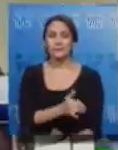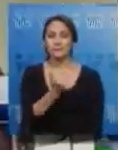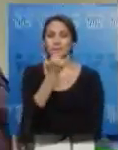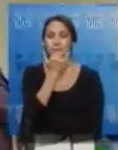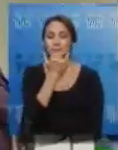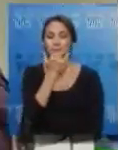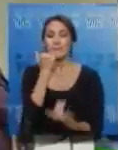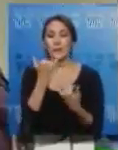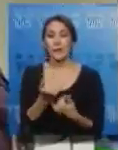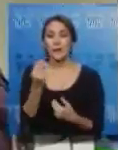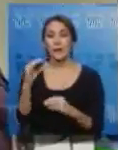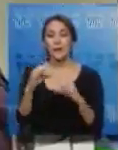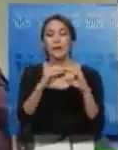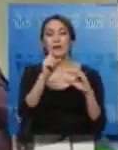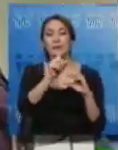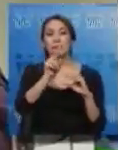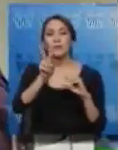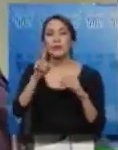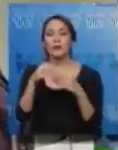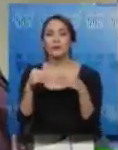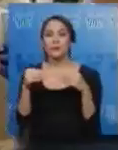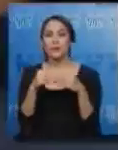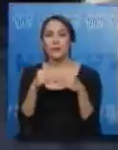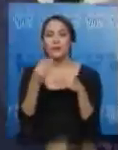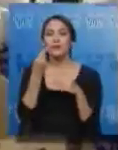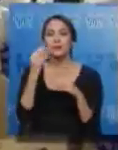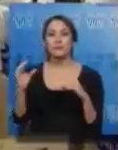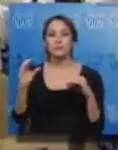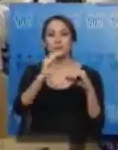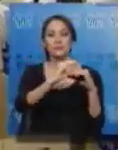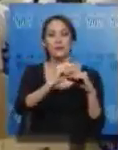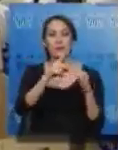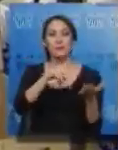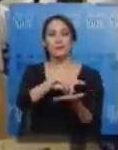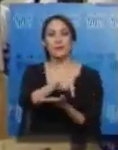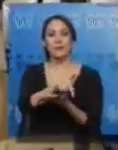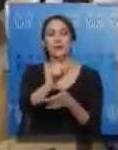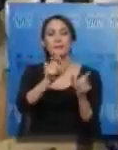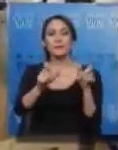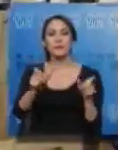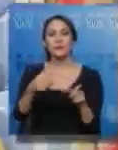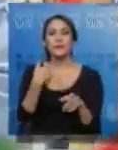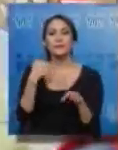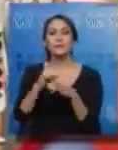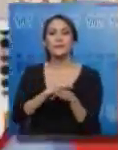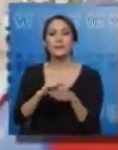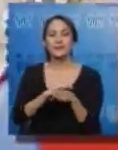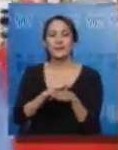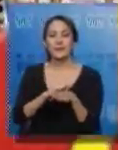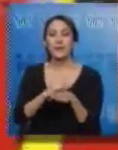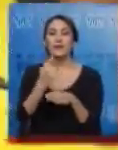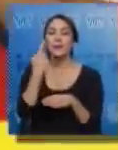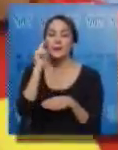se fija un rubro de $122 como monto establecido para el pago que recibirán los pasantes como